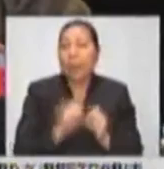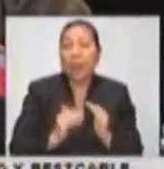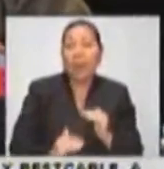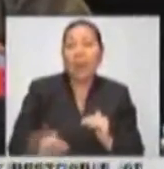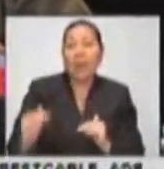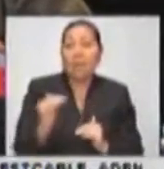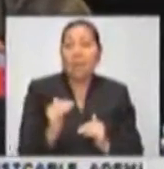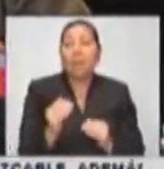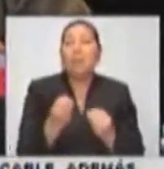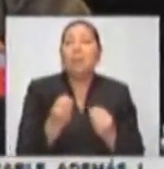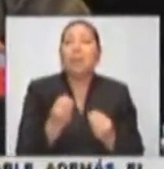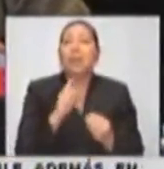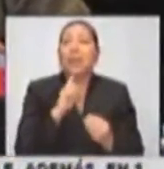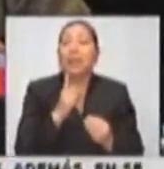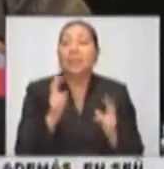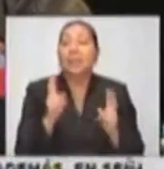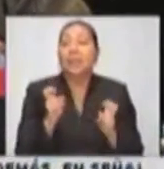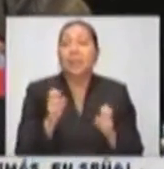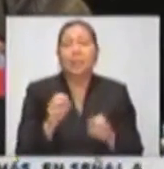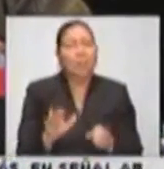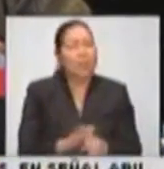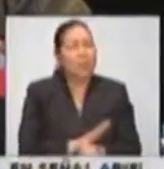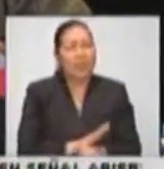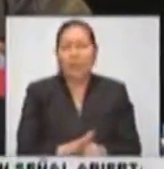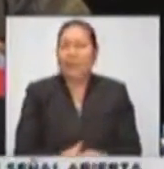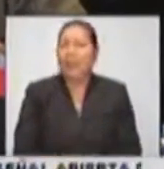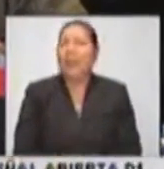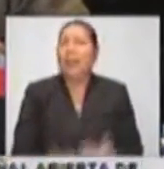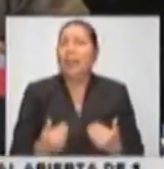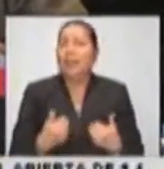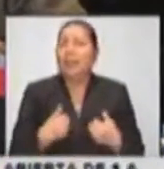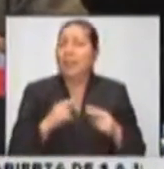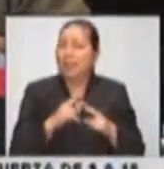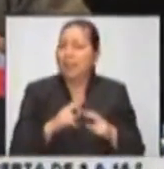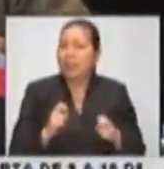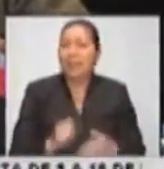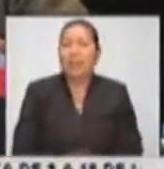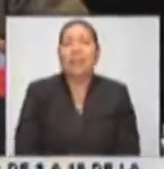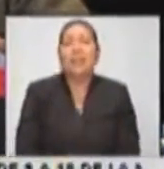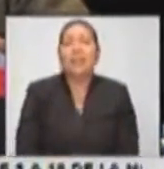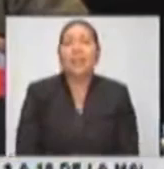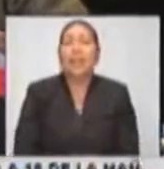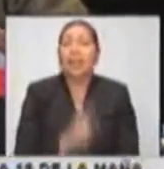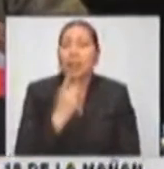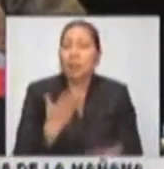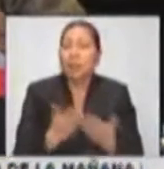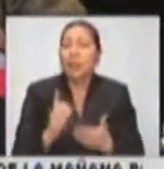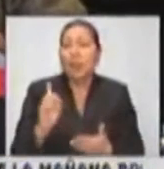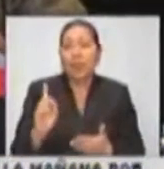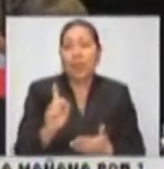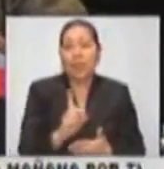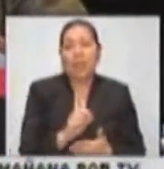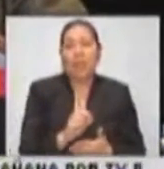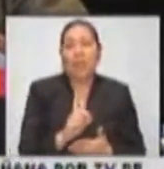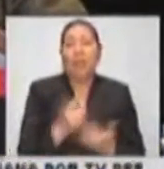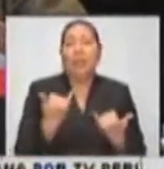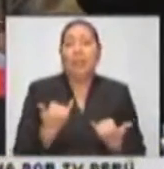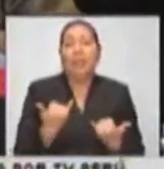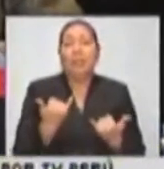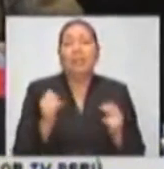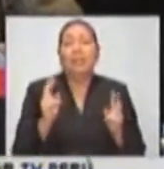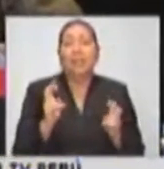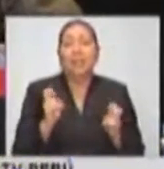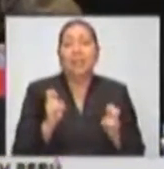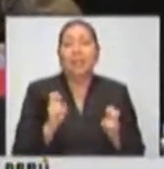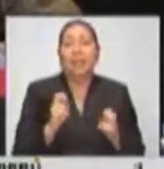máximo, porque son temas muy complejos. Otros países tienen áreas de investigación completas estudiando cada uno de estos